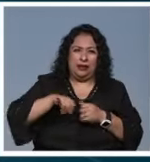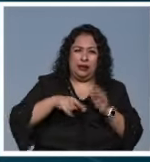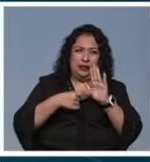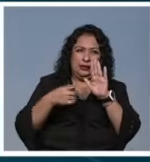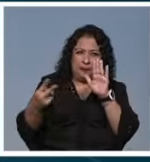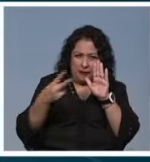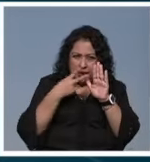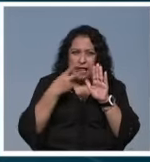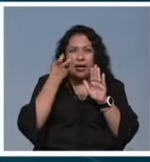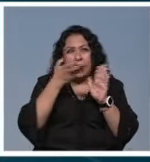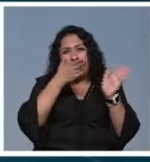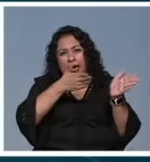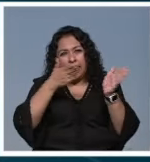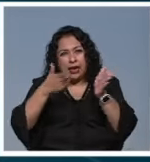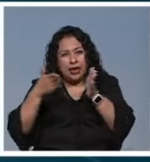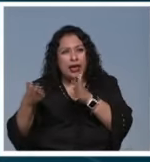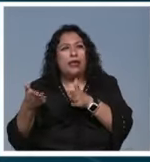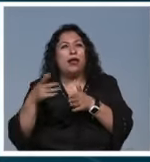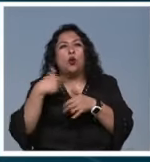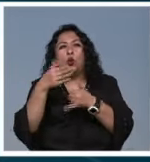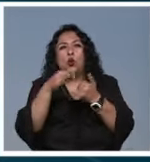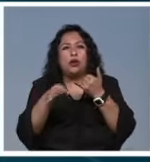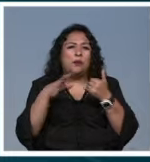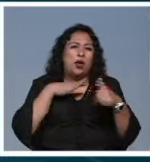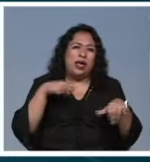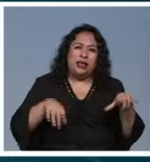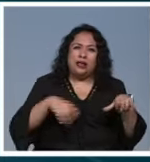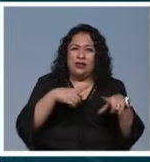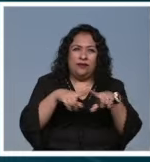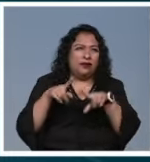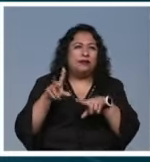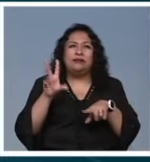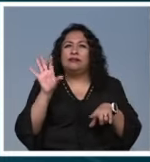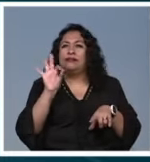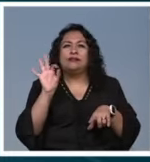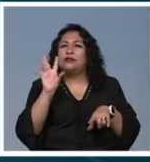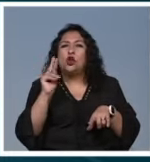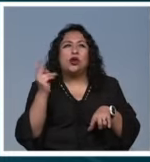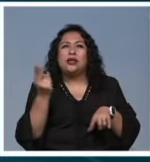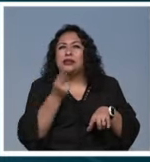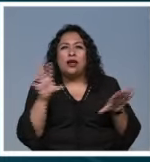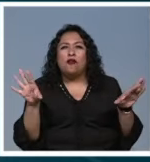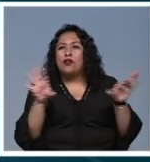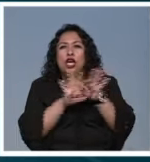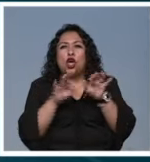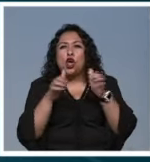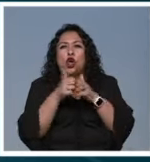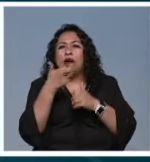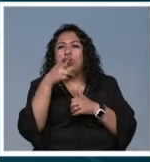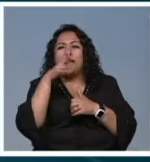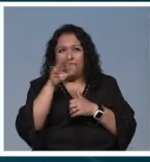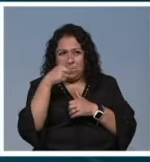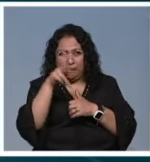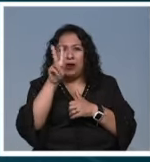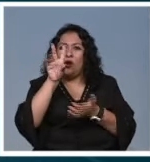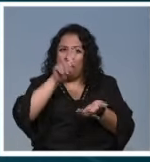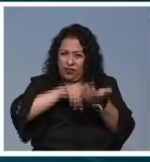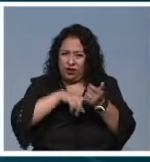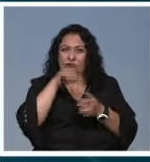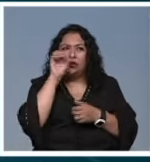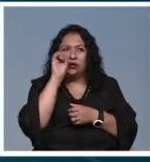¿no? Mostrar cada paso, que al final había dinámicas que inclusive no necesariamente estaban vinculadas a la gráfica, pero que forman